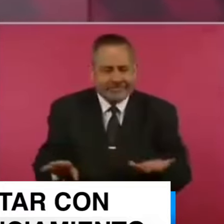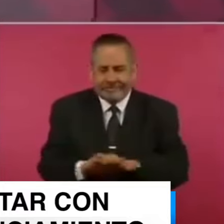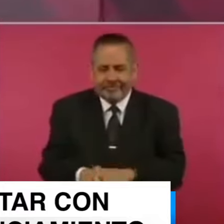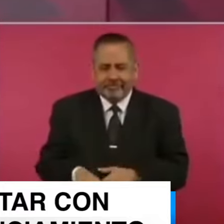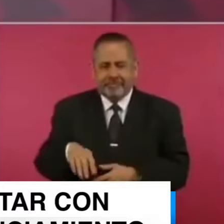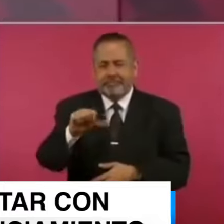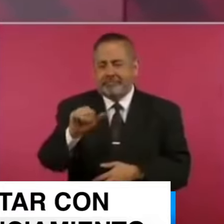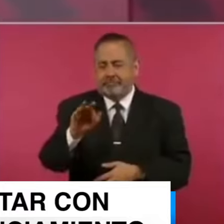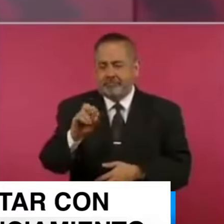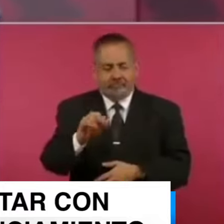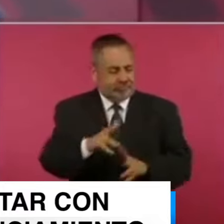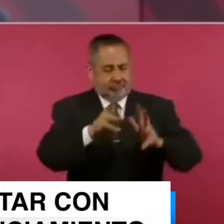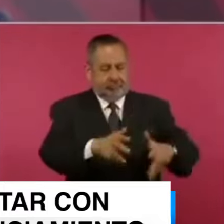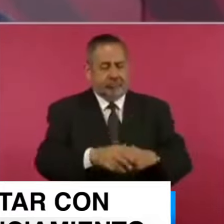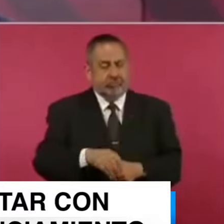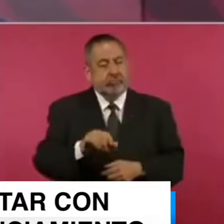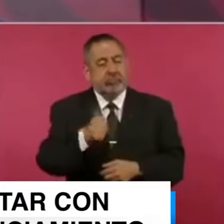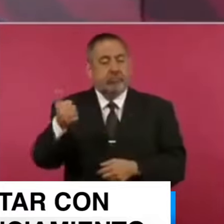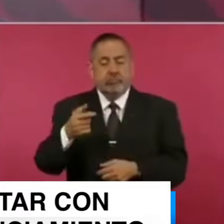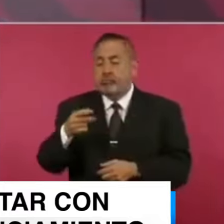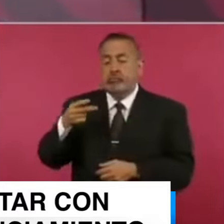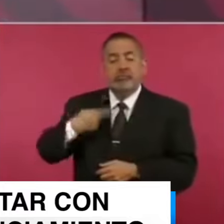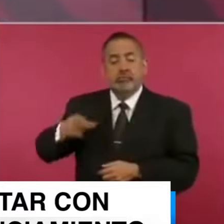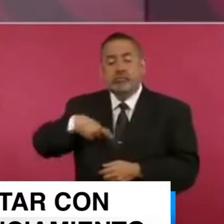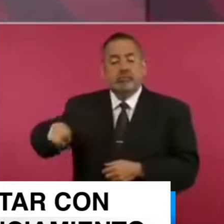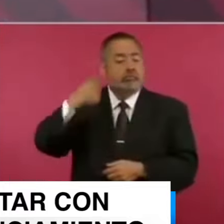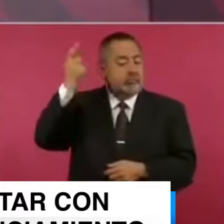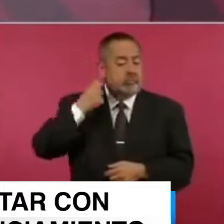interés para nuestro público. Con mucho gusto y a tus órdenes. Un saludo a ti y a todo el país.